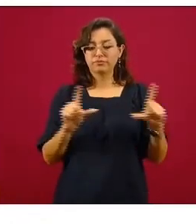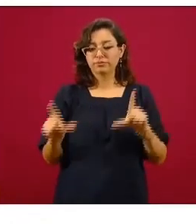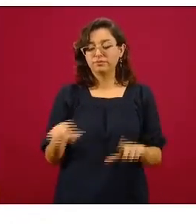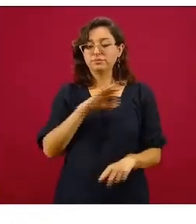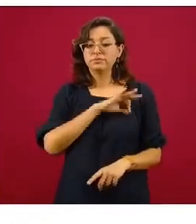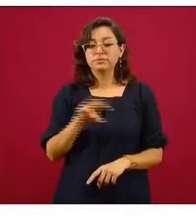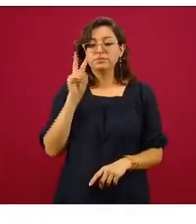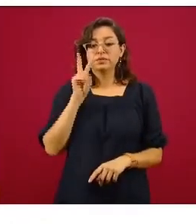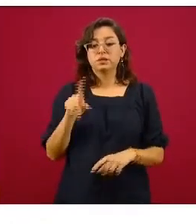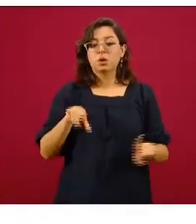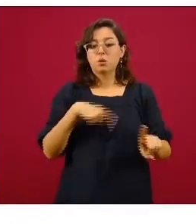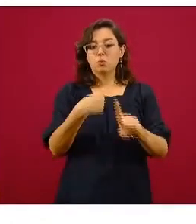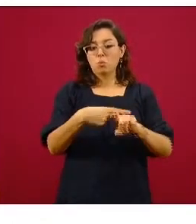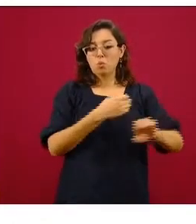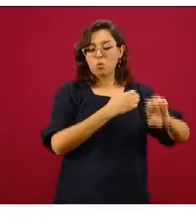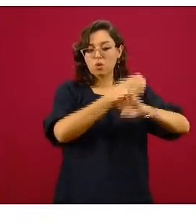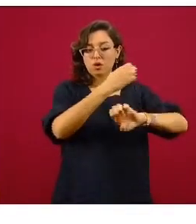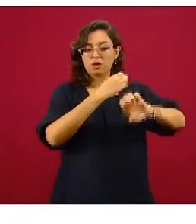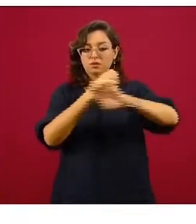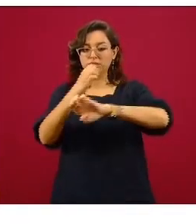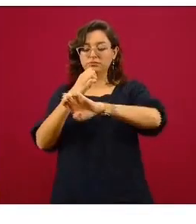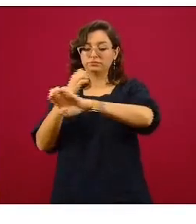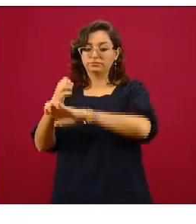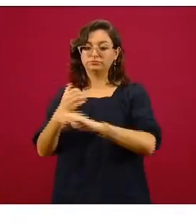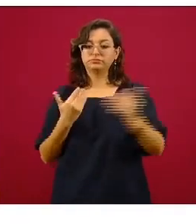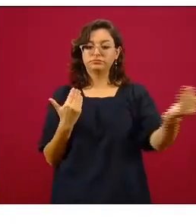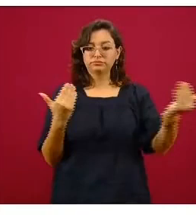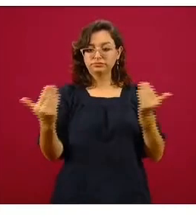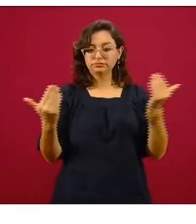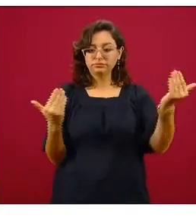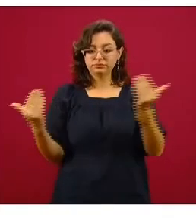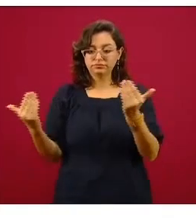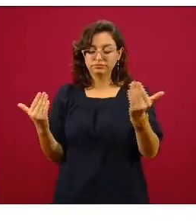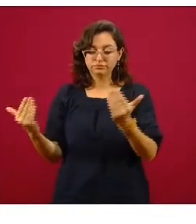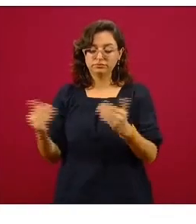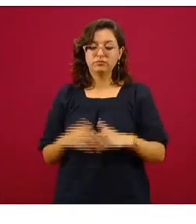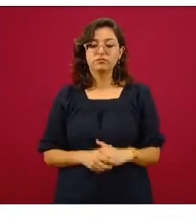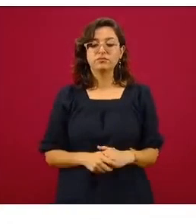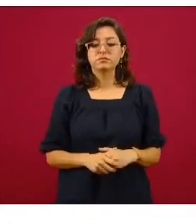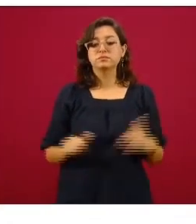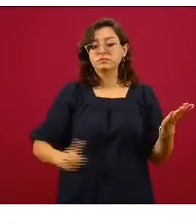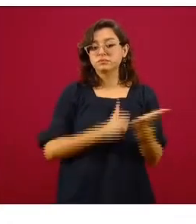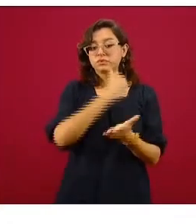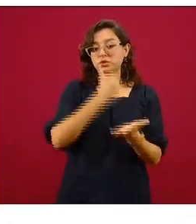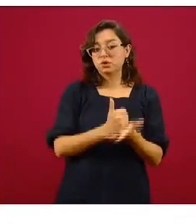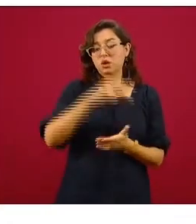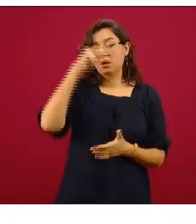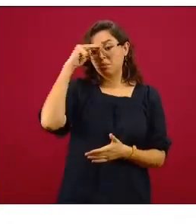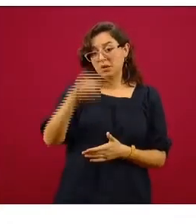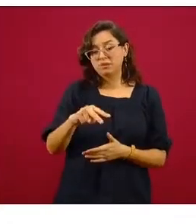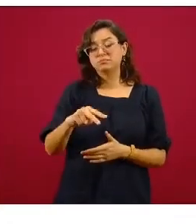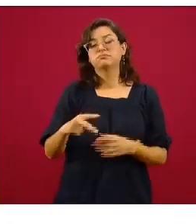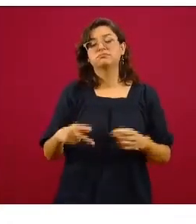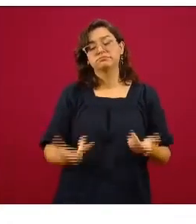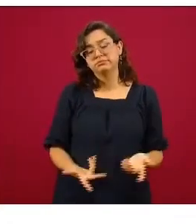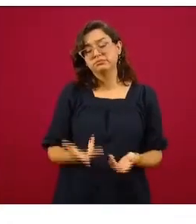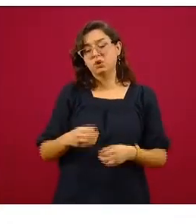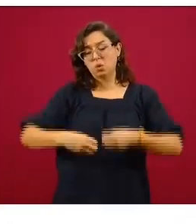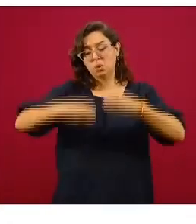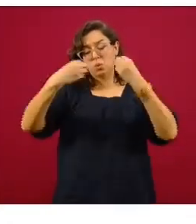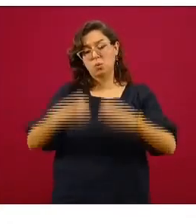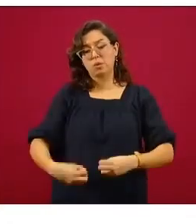se distribuye este porcentaje dependiendo sí de la entidad federativa. El día de hoy Ciudad de México vuelve nuevamente a incrementar a un